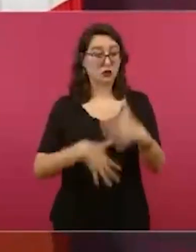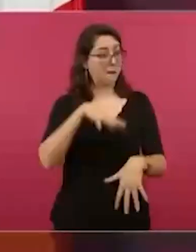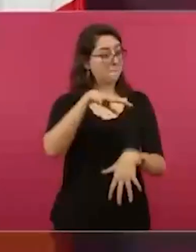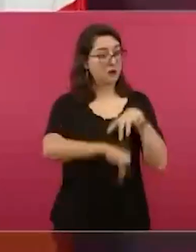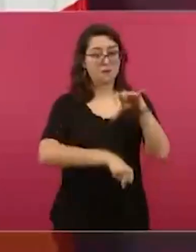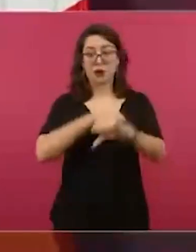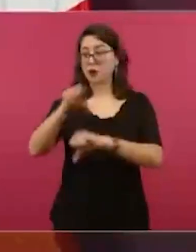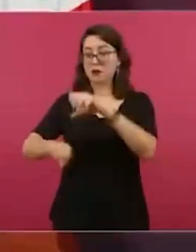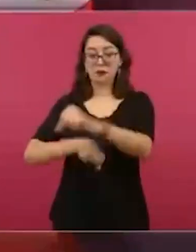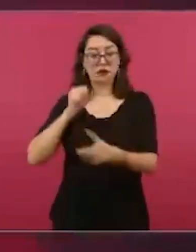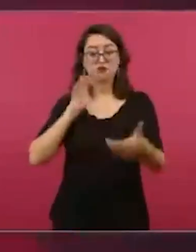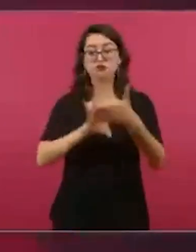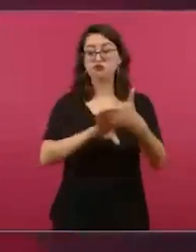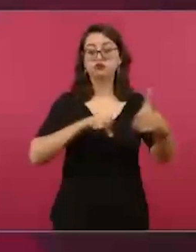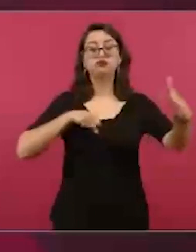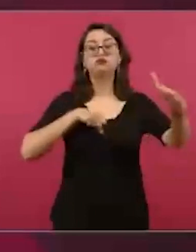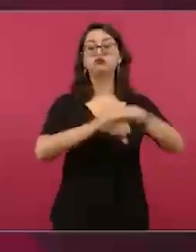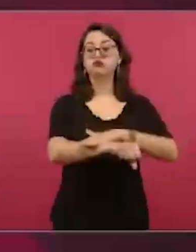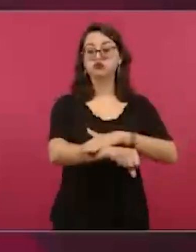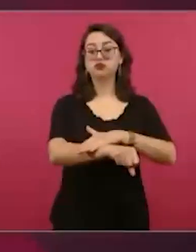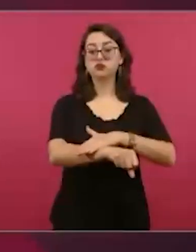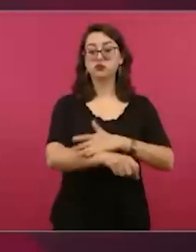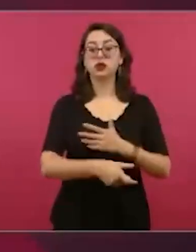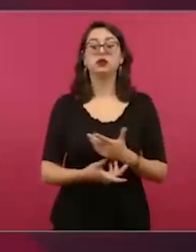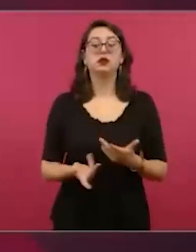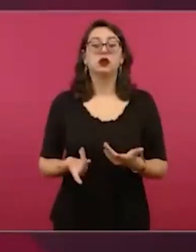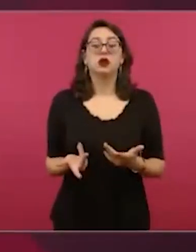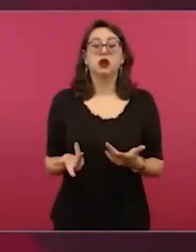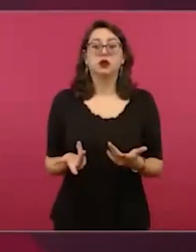avances importantes en las investigaciones, destacando así la detención de 115 personas.